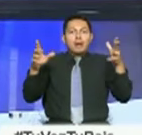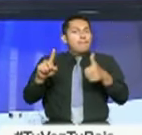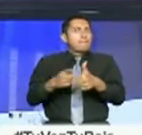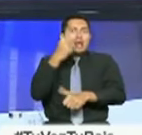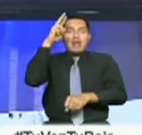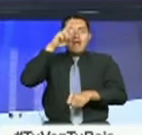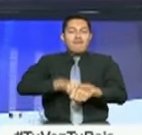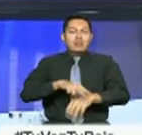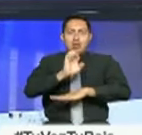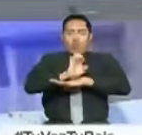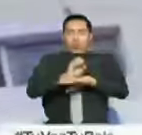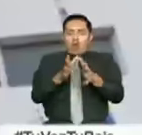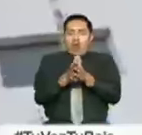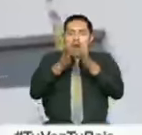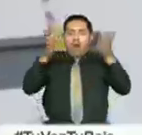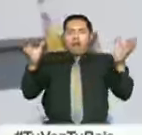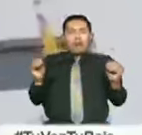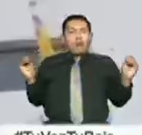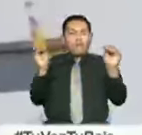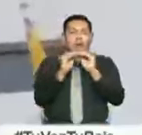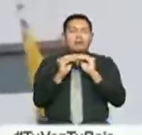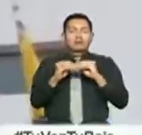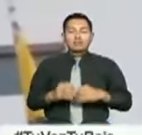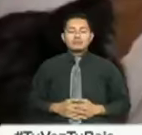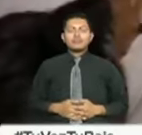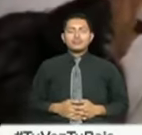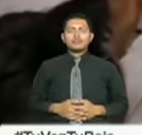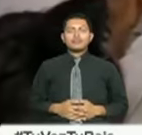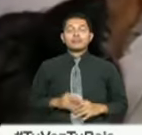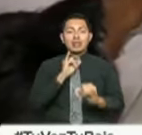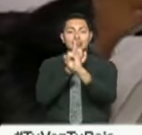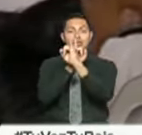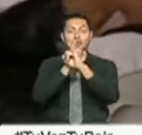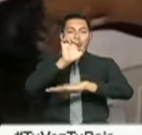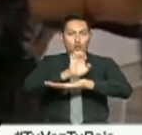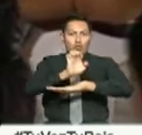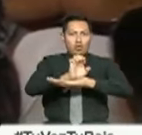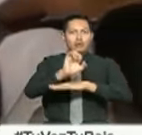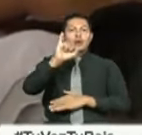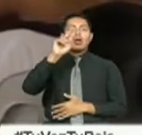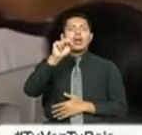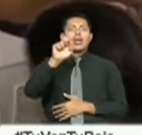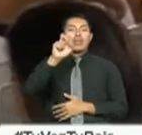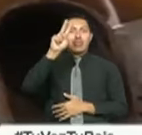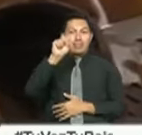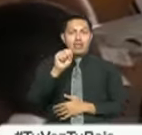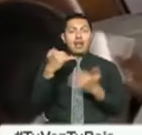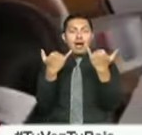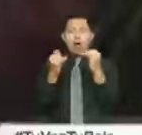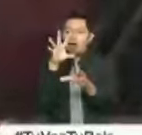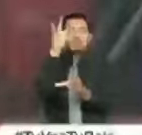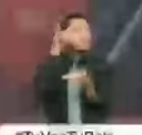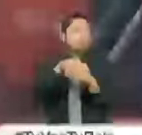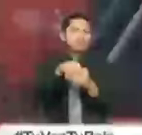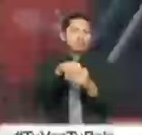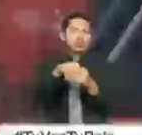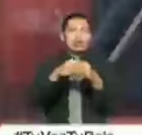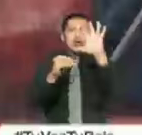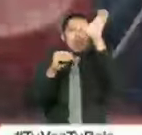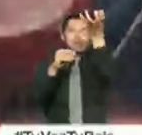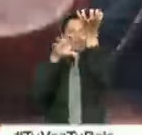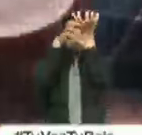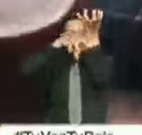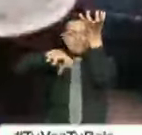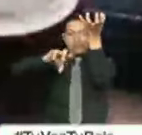del país. El Instituto Ecuatoriano de Normalización, INEN, ahora es parte del Consejo Directivo de la